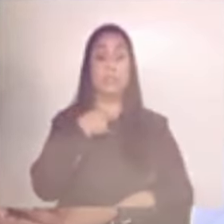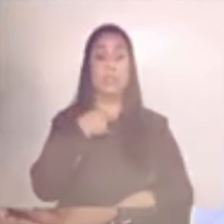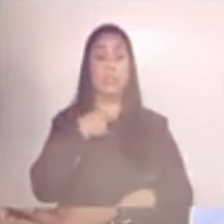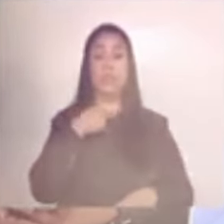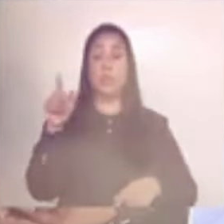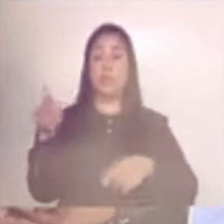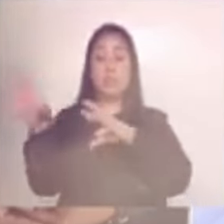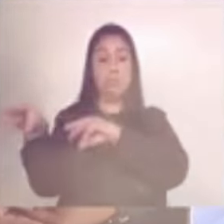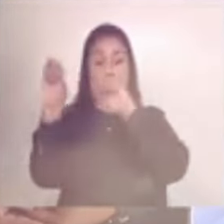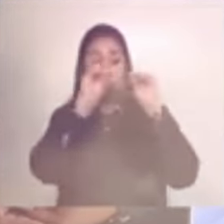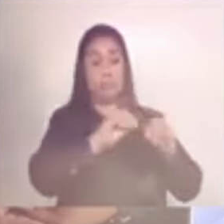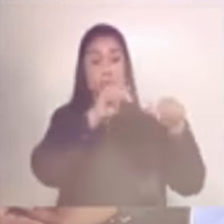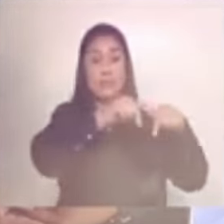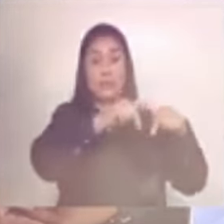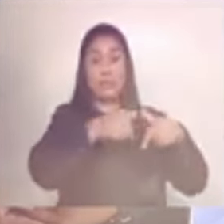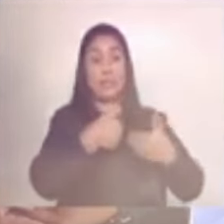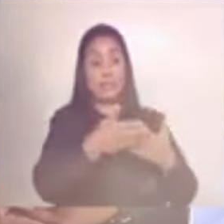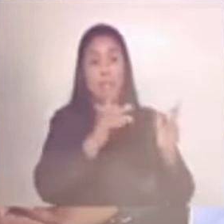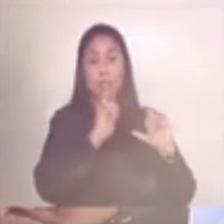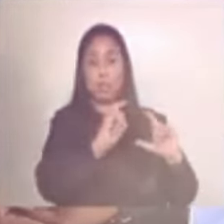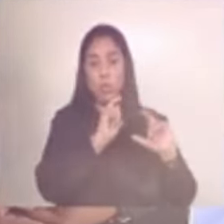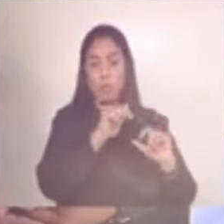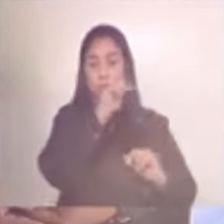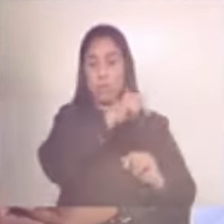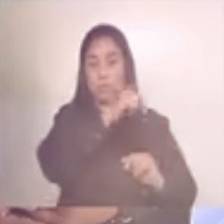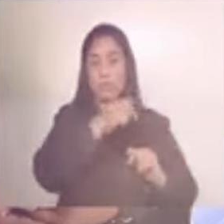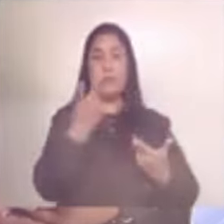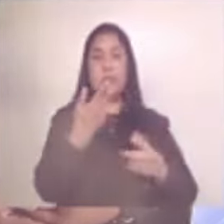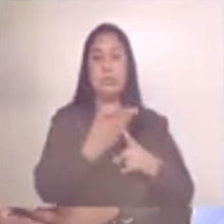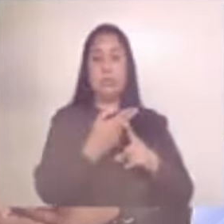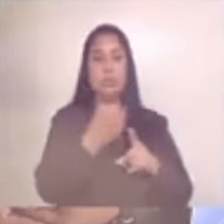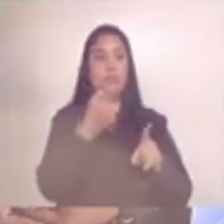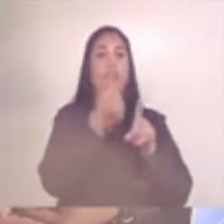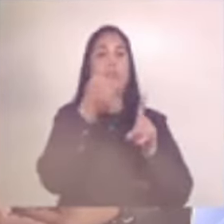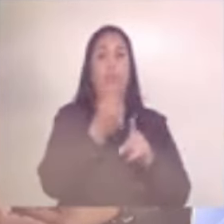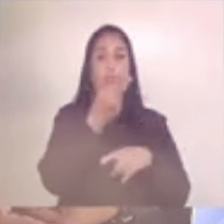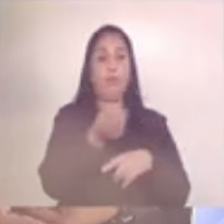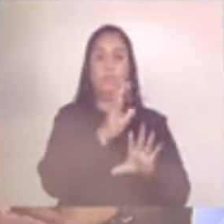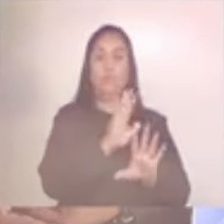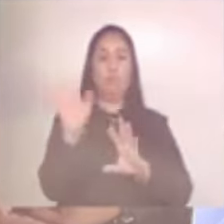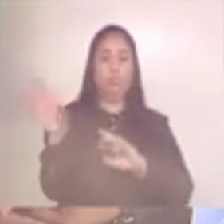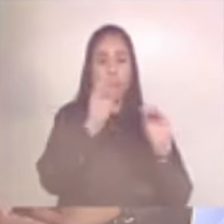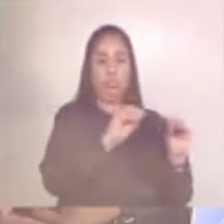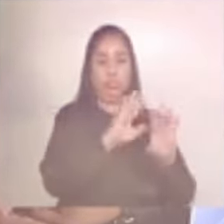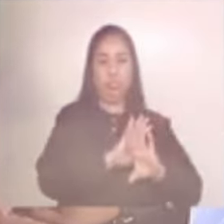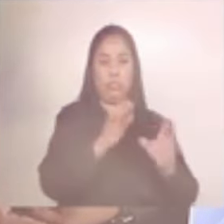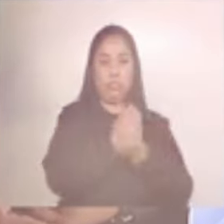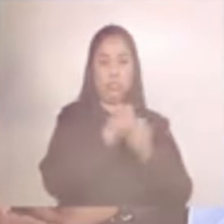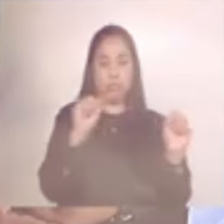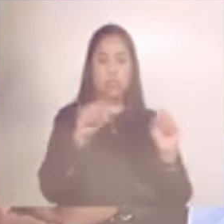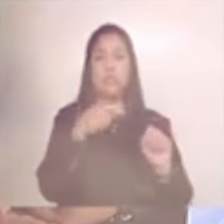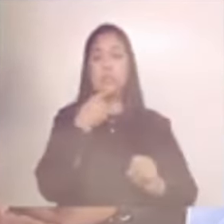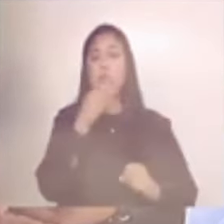ahorita a buen resguardo del riesgo de que haya un deslave. Estábamos hablando con